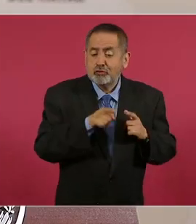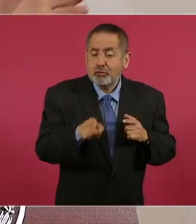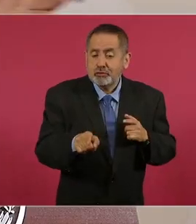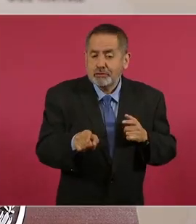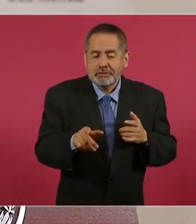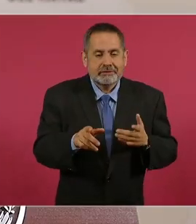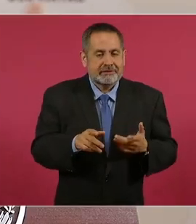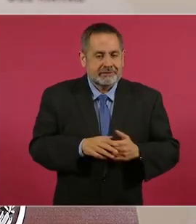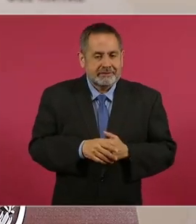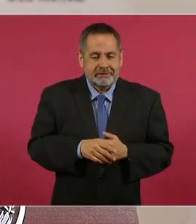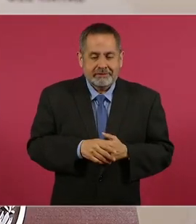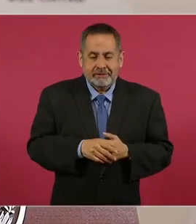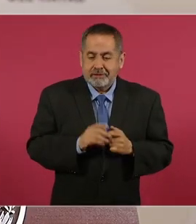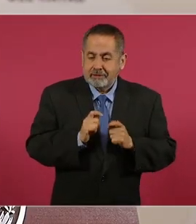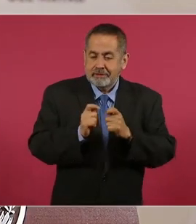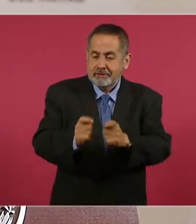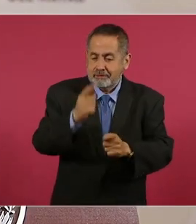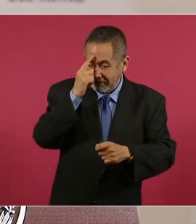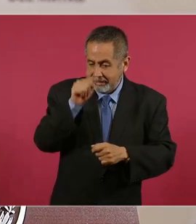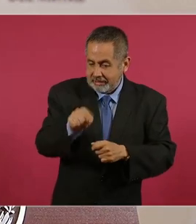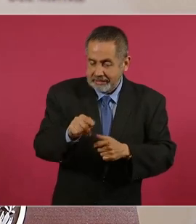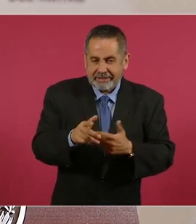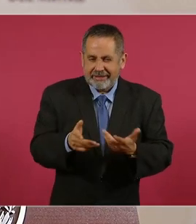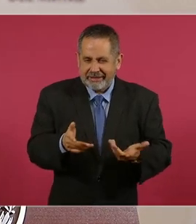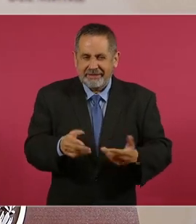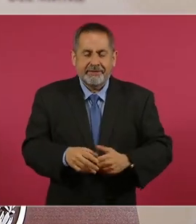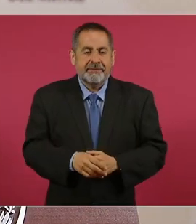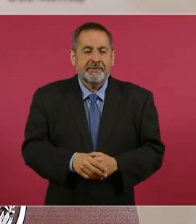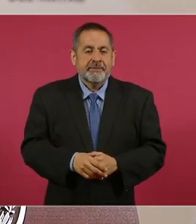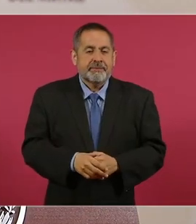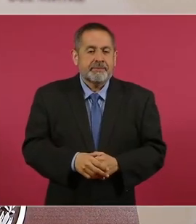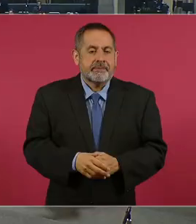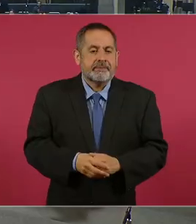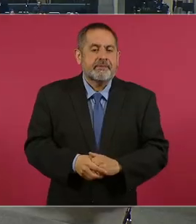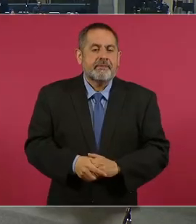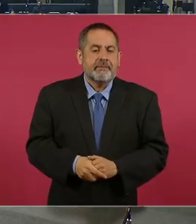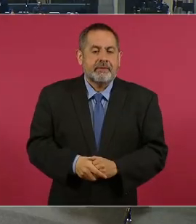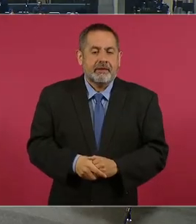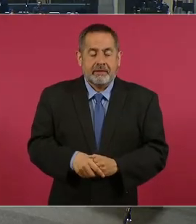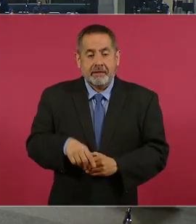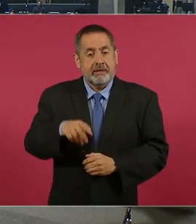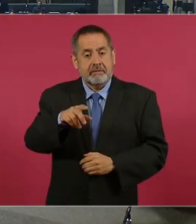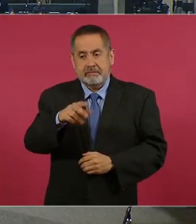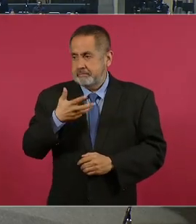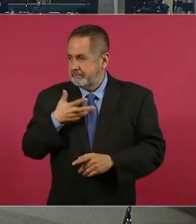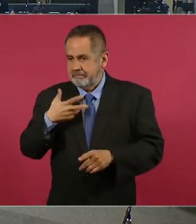de que nos representas? ¿Sí convivó? ¿Sí, en la radio?